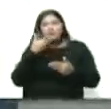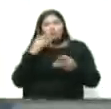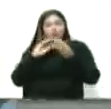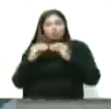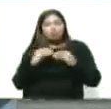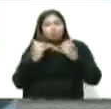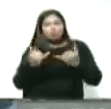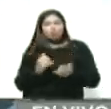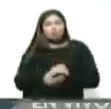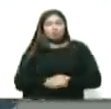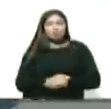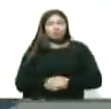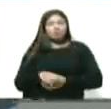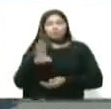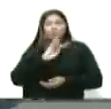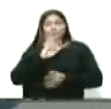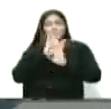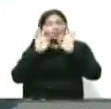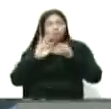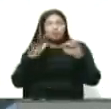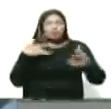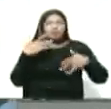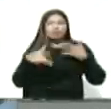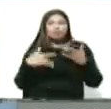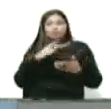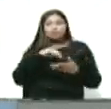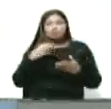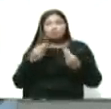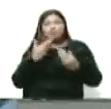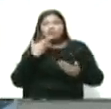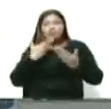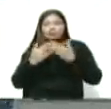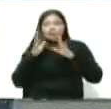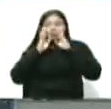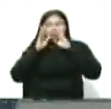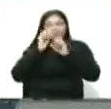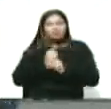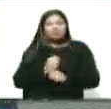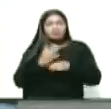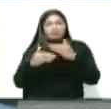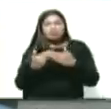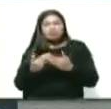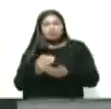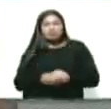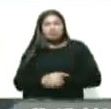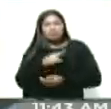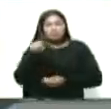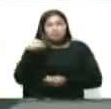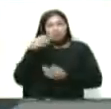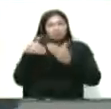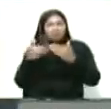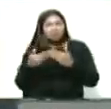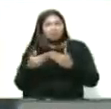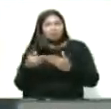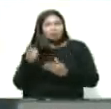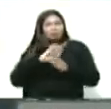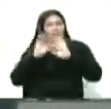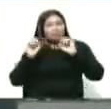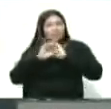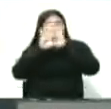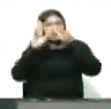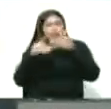es un parte de esa actividad. Agradecerles esa confianza. Ustedes ya están siendo de tempranas